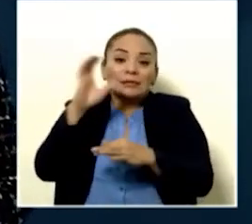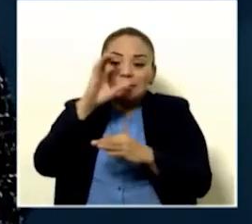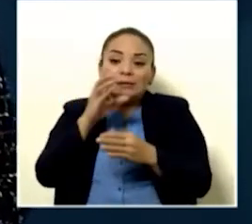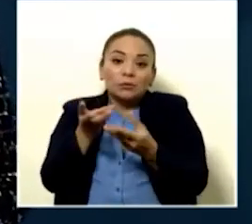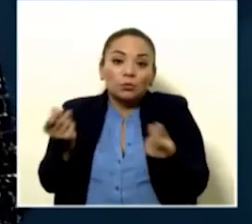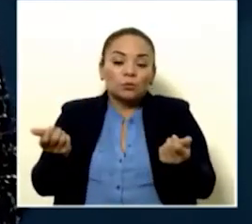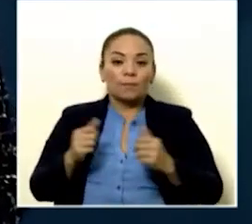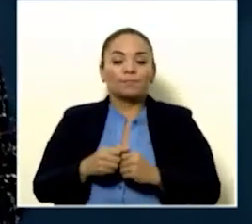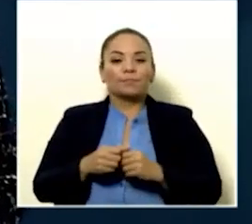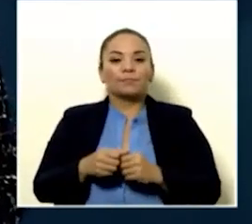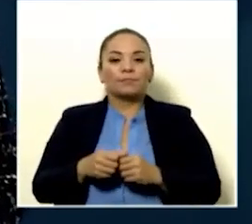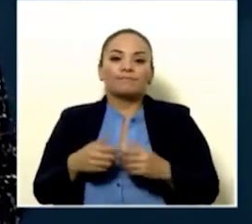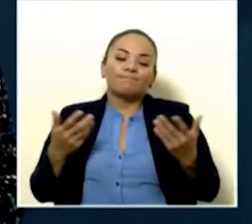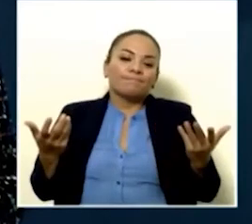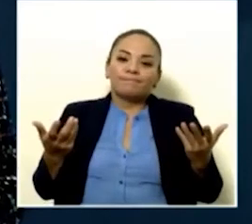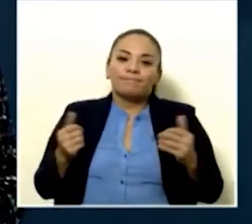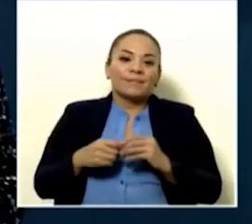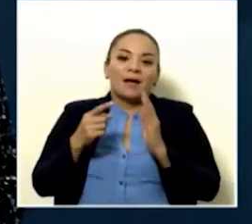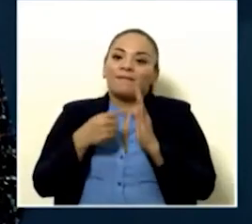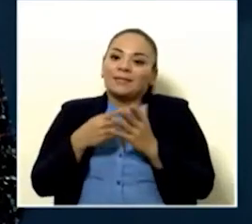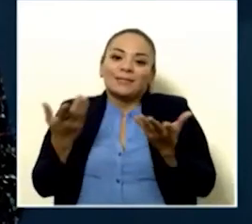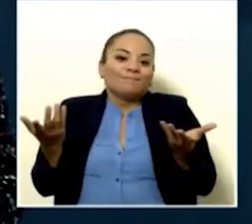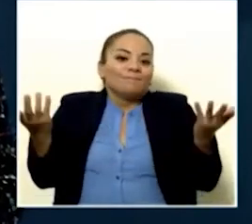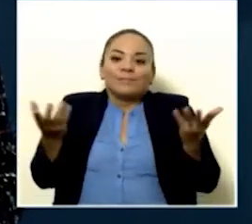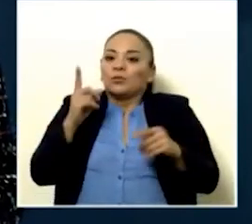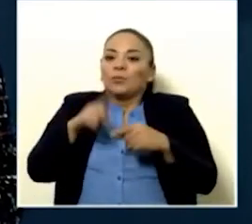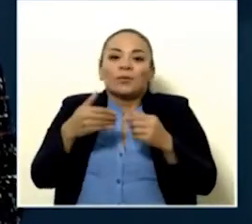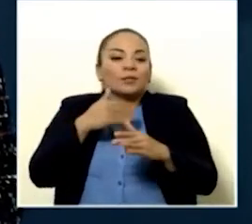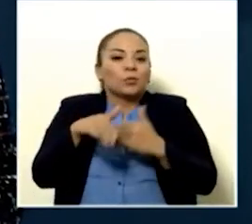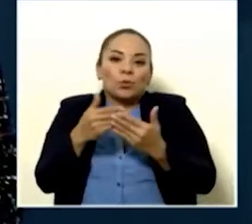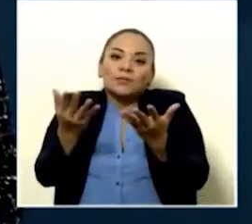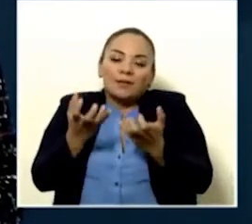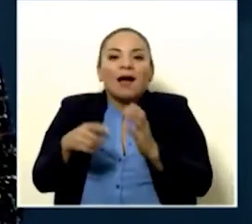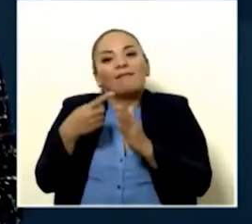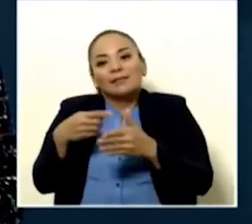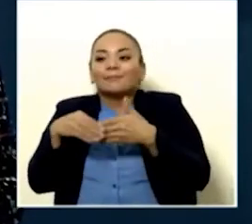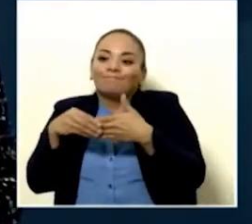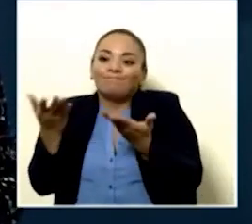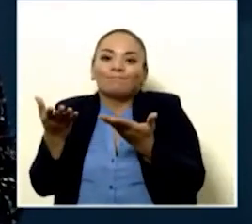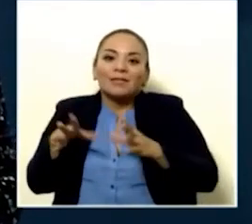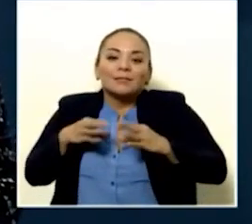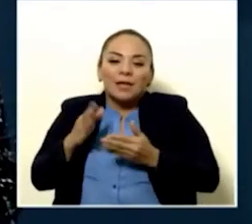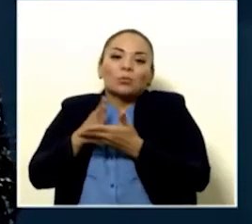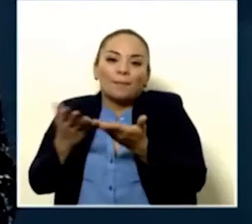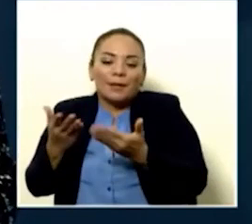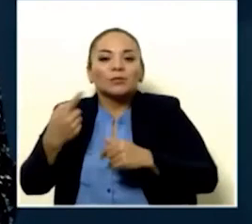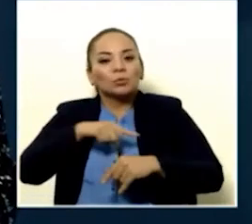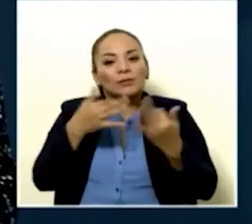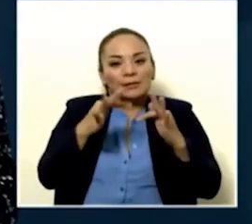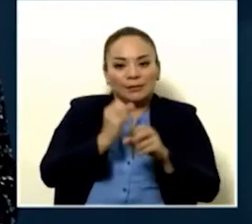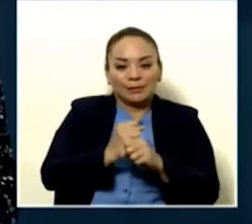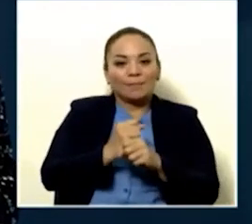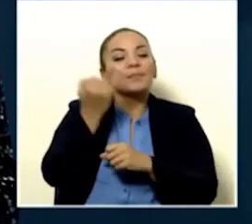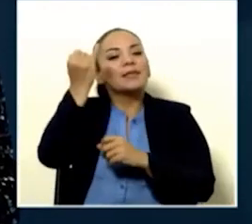solución, aunque a veces idealmente pues no se pueda tener todo lo que se requiere. Siempre hay que ceder en una parte, eso es lo que estamos tratando de hacer y la